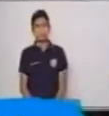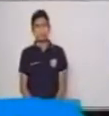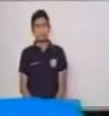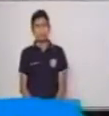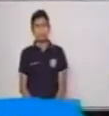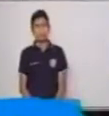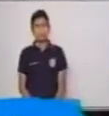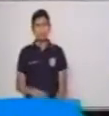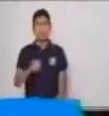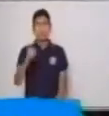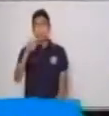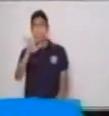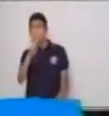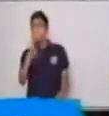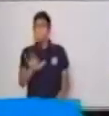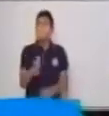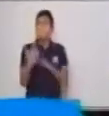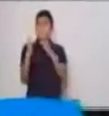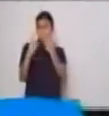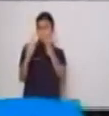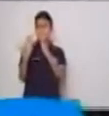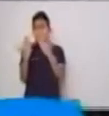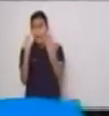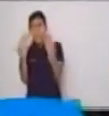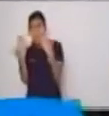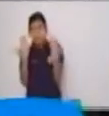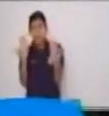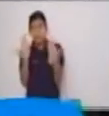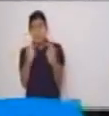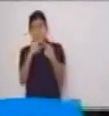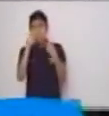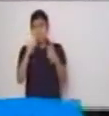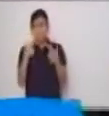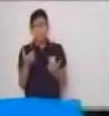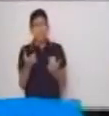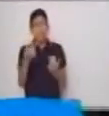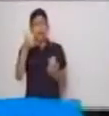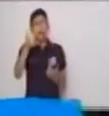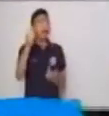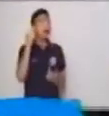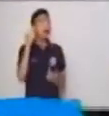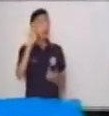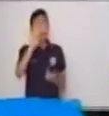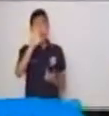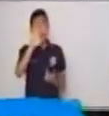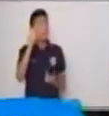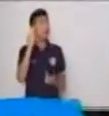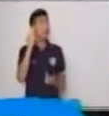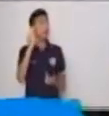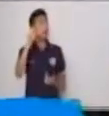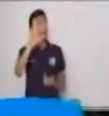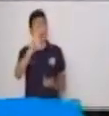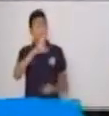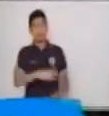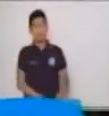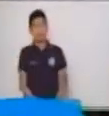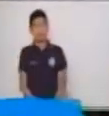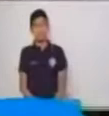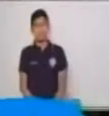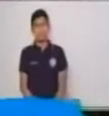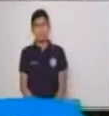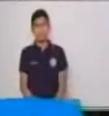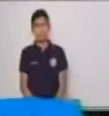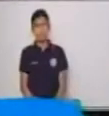Es similar, lo único que aquí vamos a agregar. Por ejemplo,